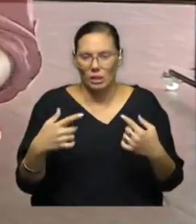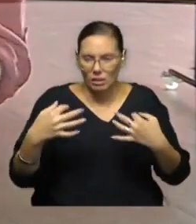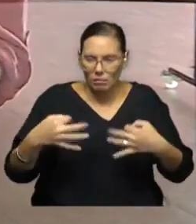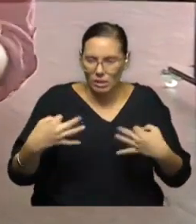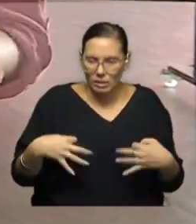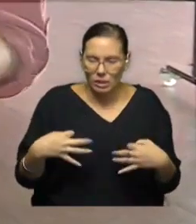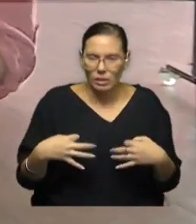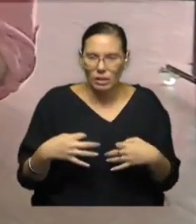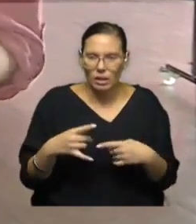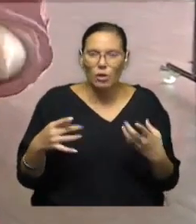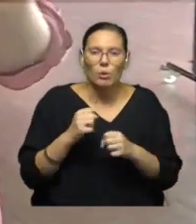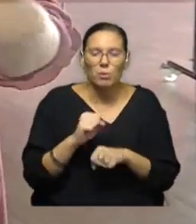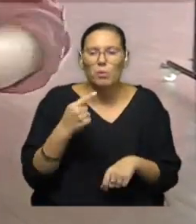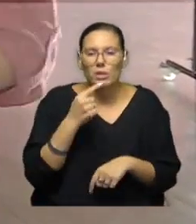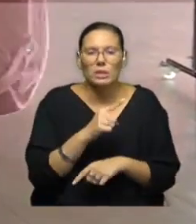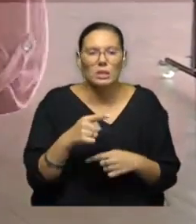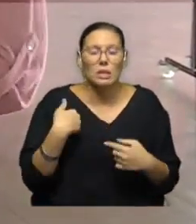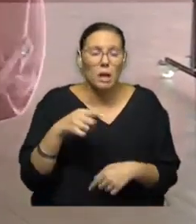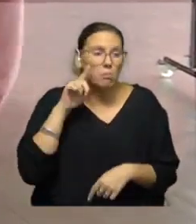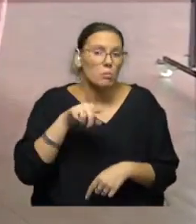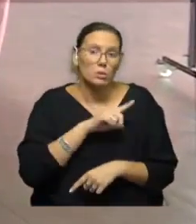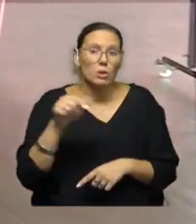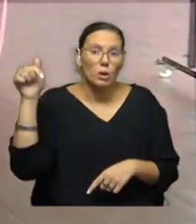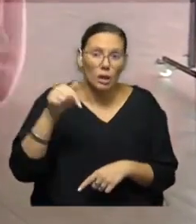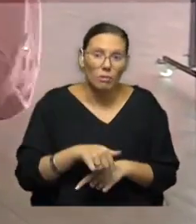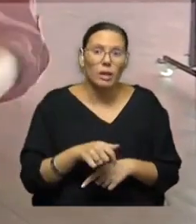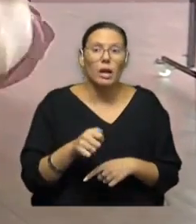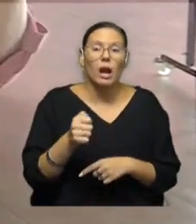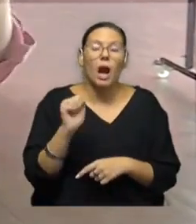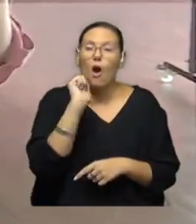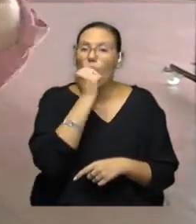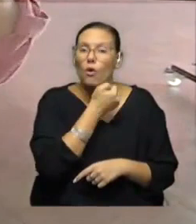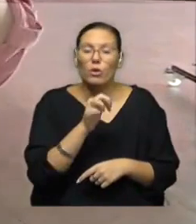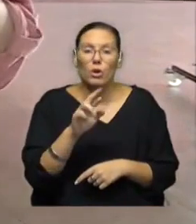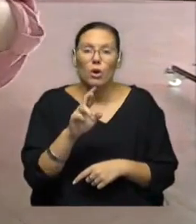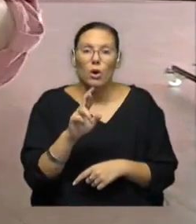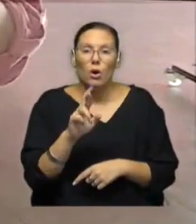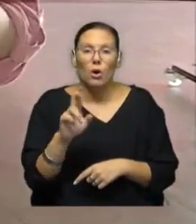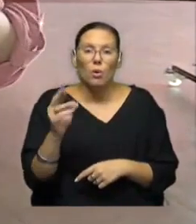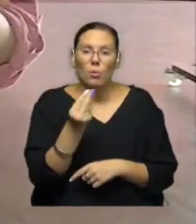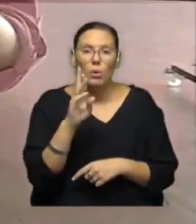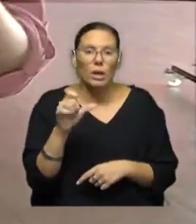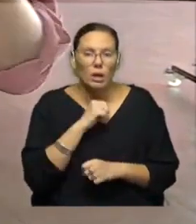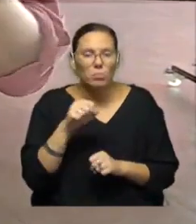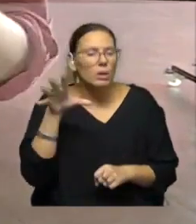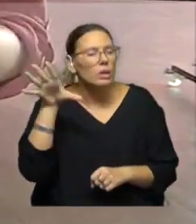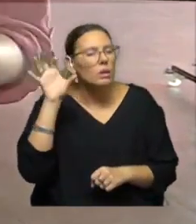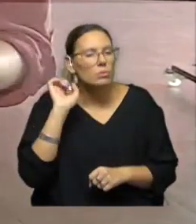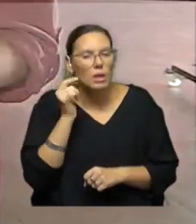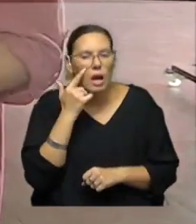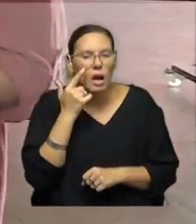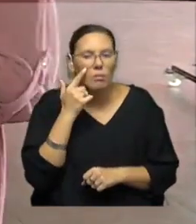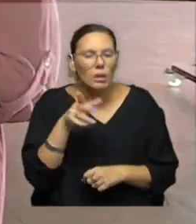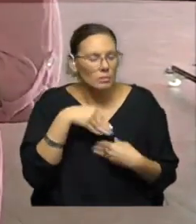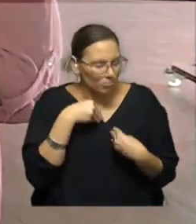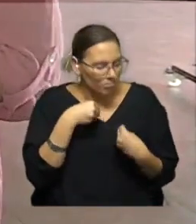podemos decir sin querer decir. Y también esa es la invitación a que vengan y escaneen los códigos y se sumerjan en esa escucha, a ver también qué